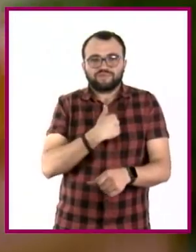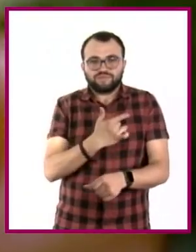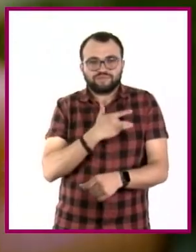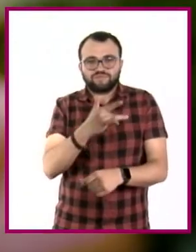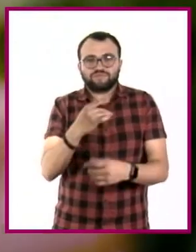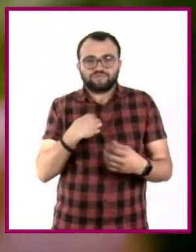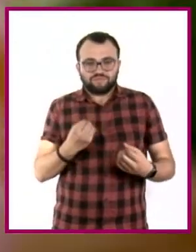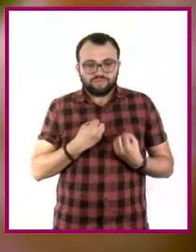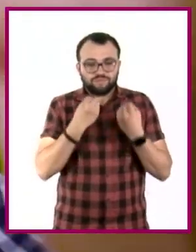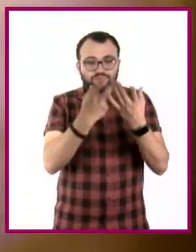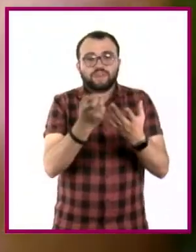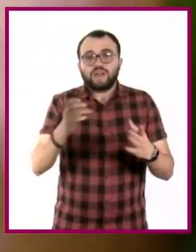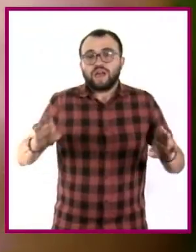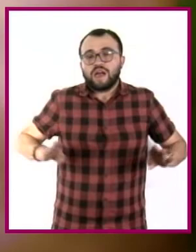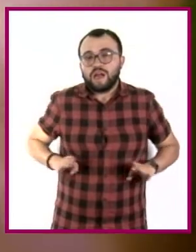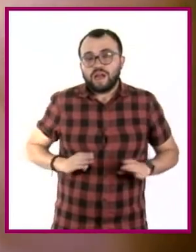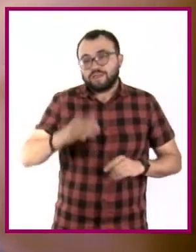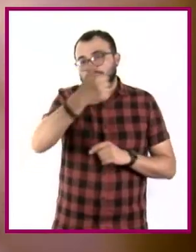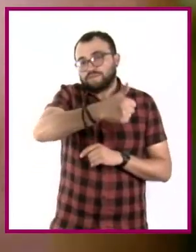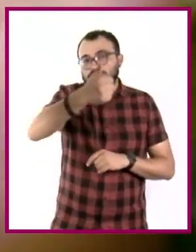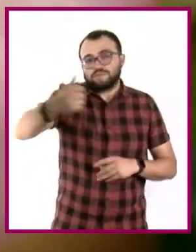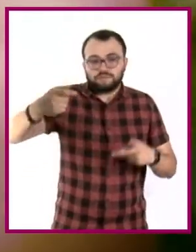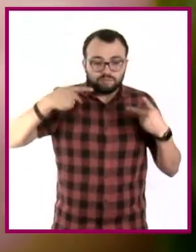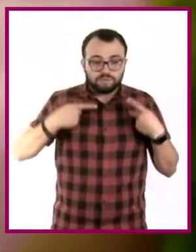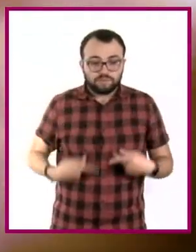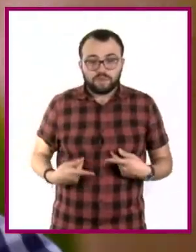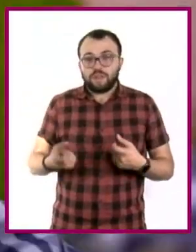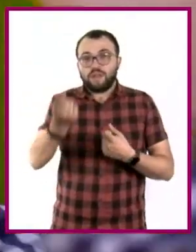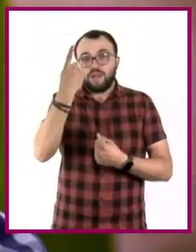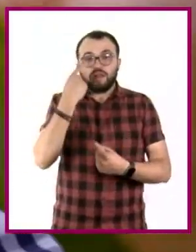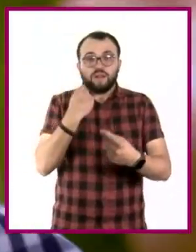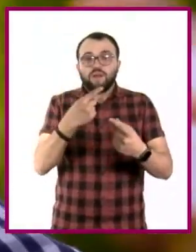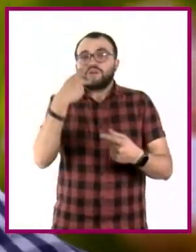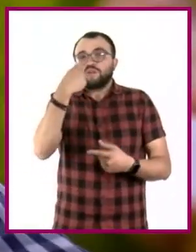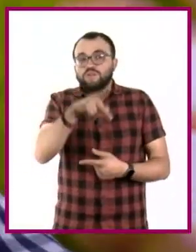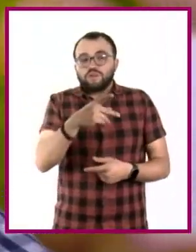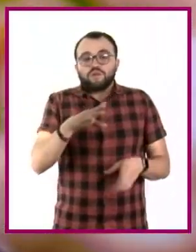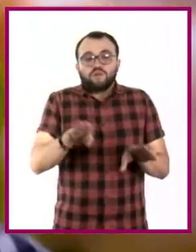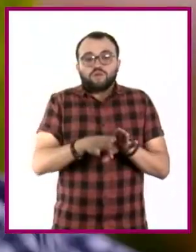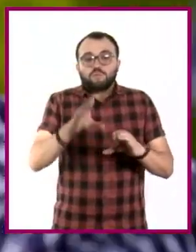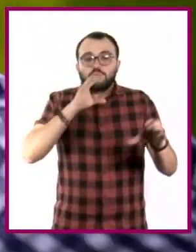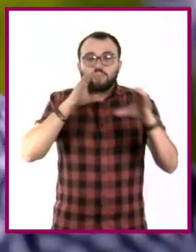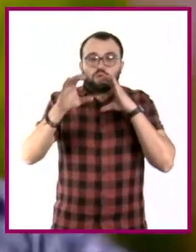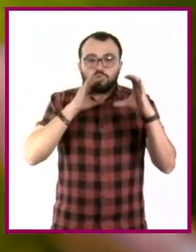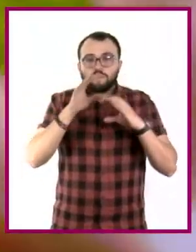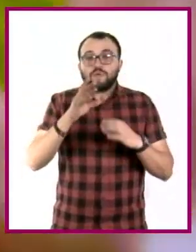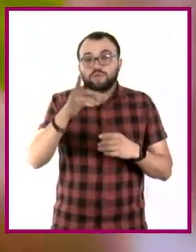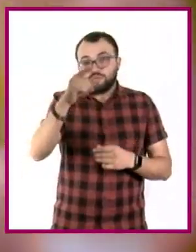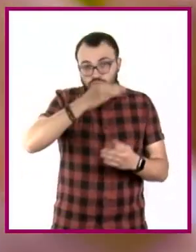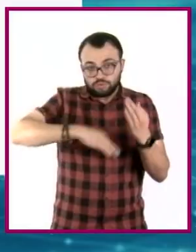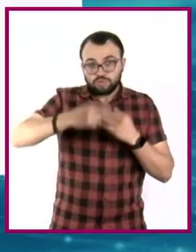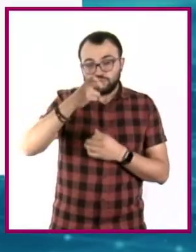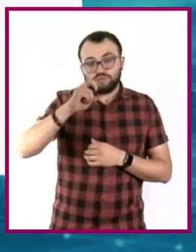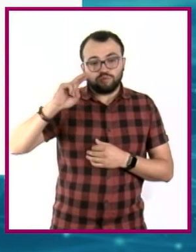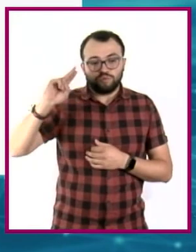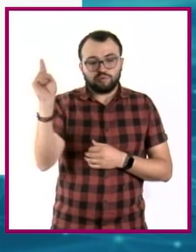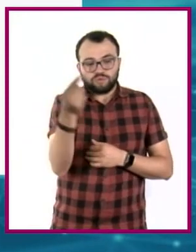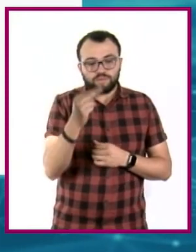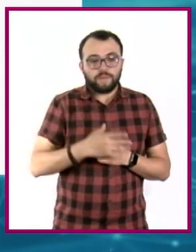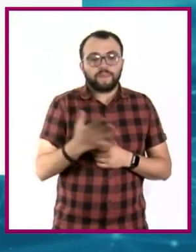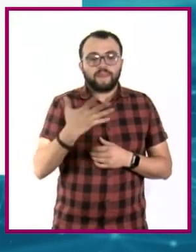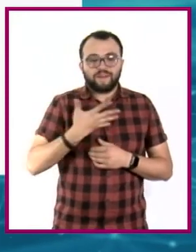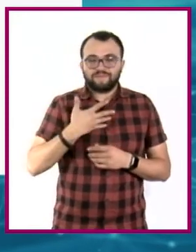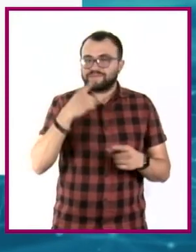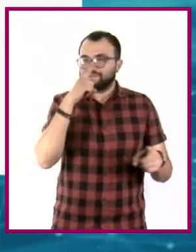de las características de cada persona y algunas de estas conductas de comunicación son universales. Se han